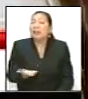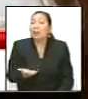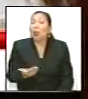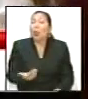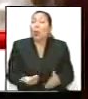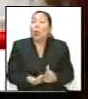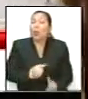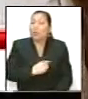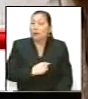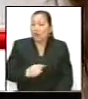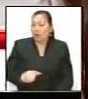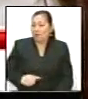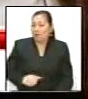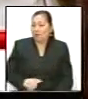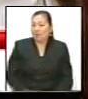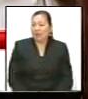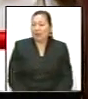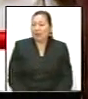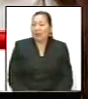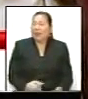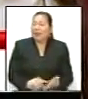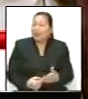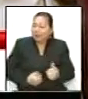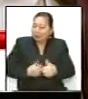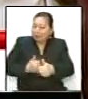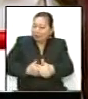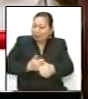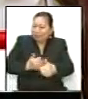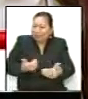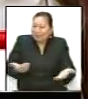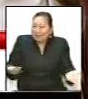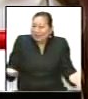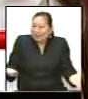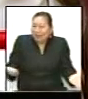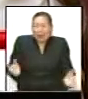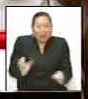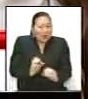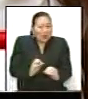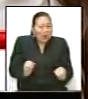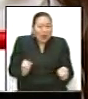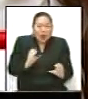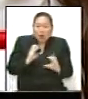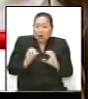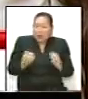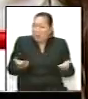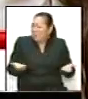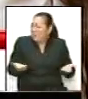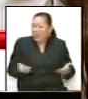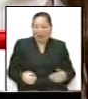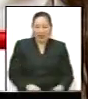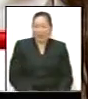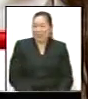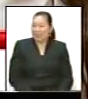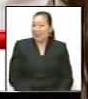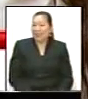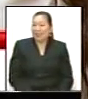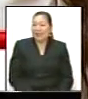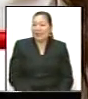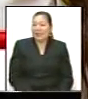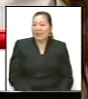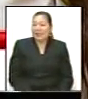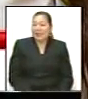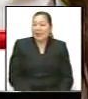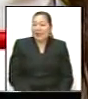nuevo gobernador regional. Entonces, ¿qué seguimiento se puede hacer si no hay la comunicación respectiva?